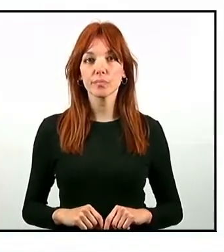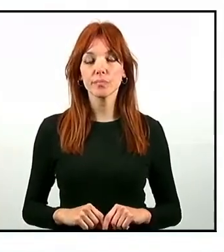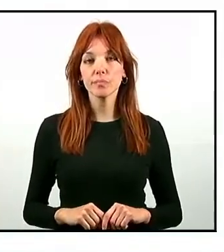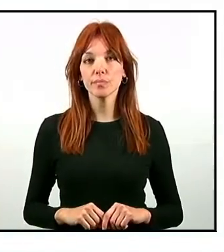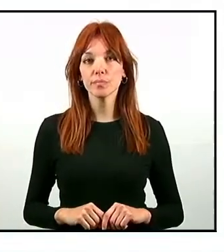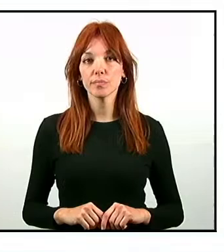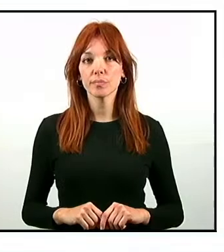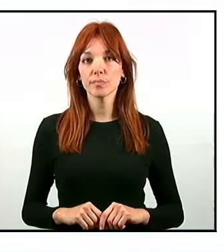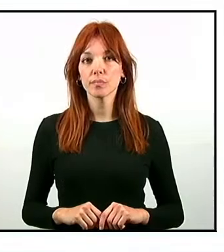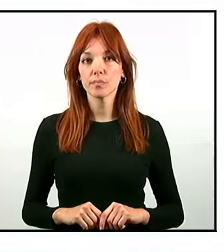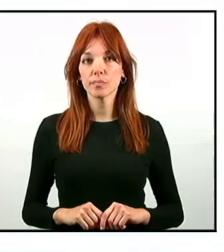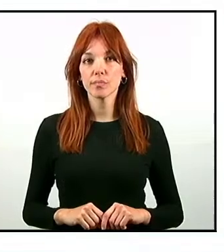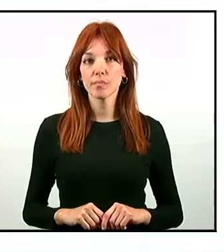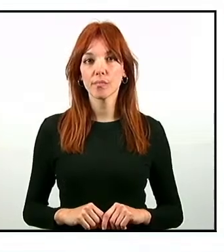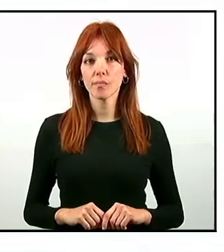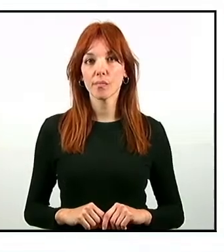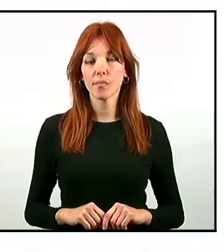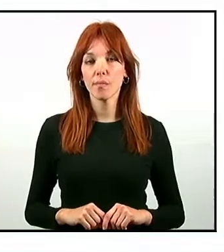Cuando me digáis, los cámaras.